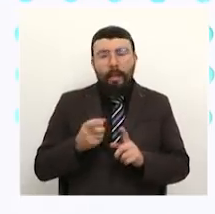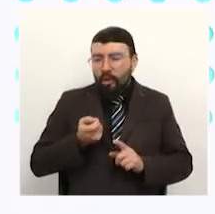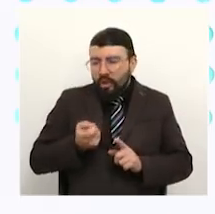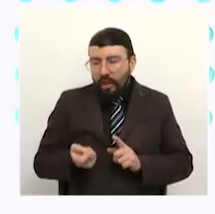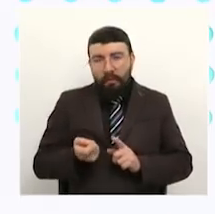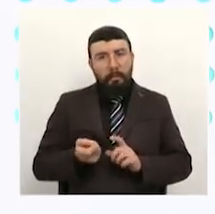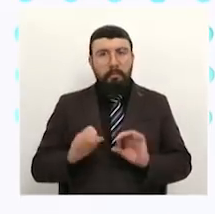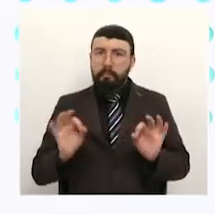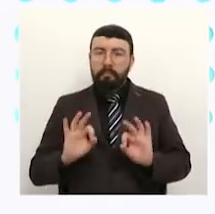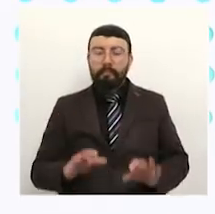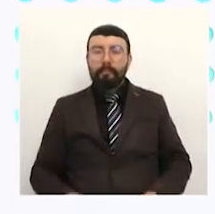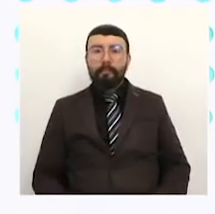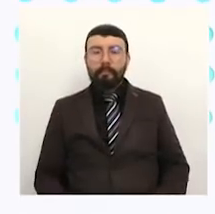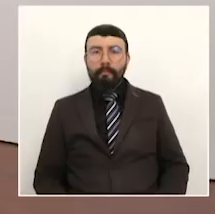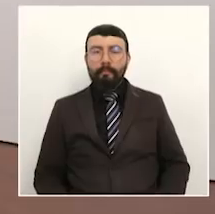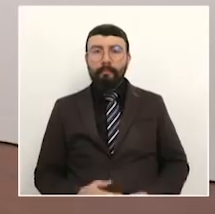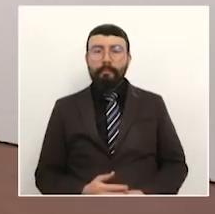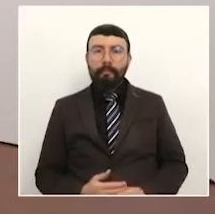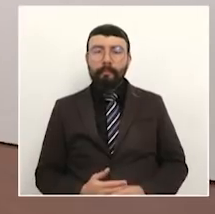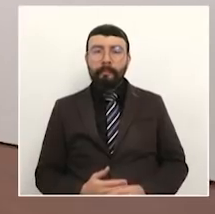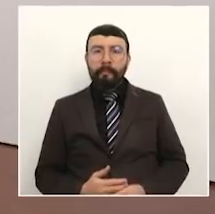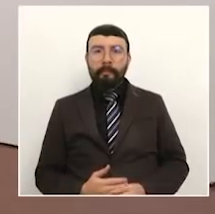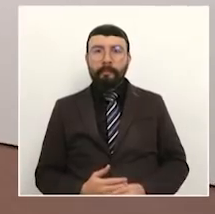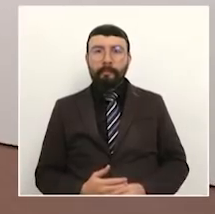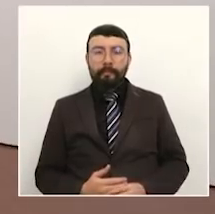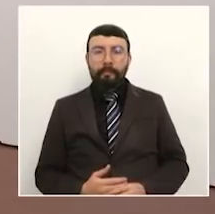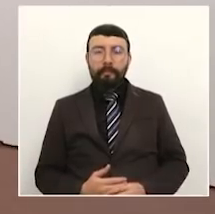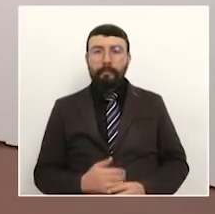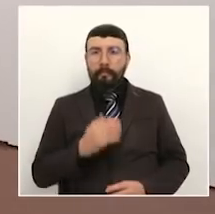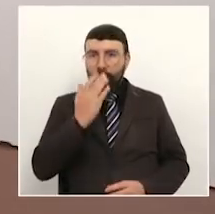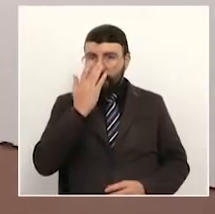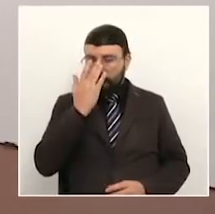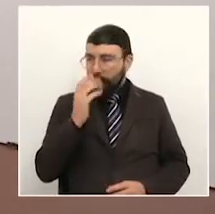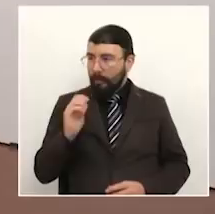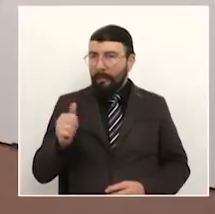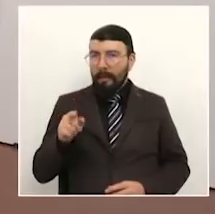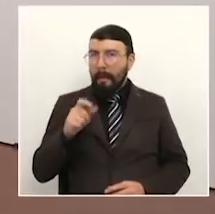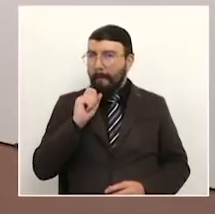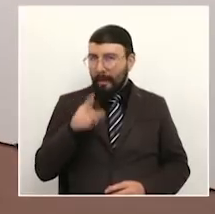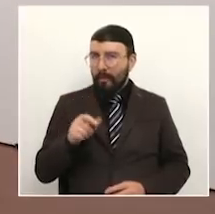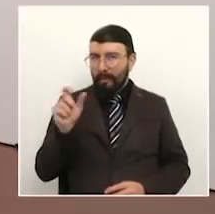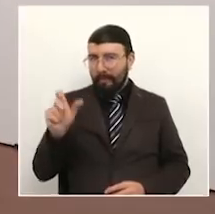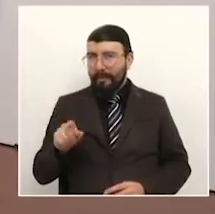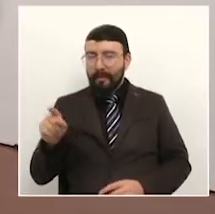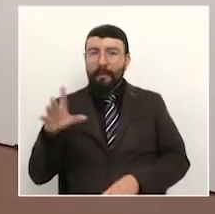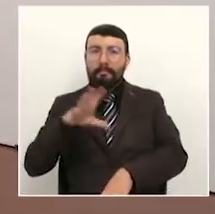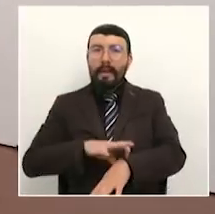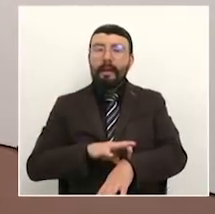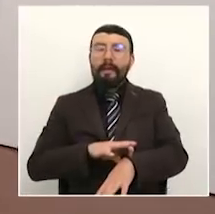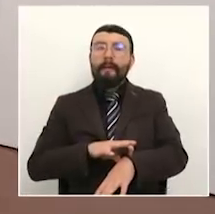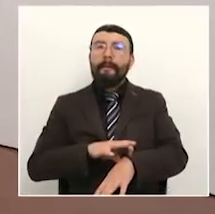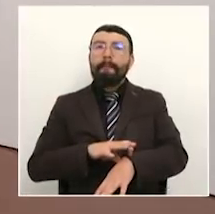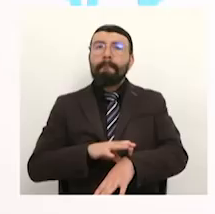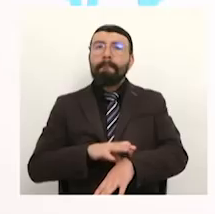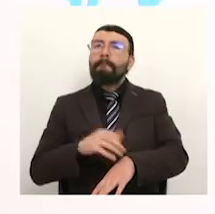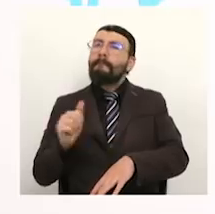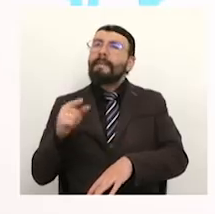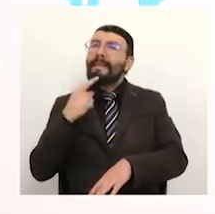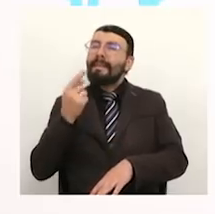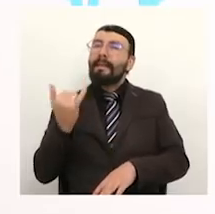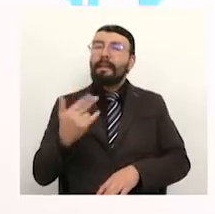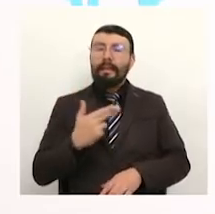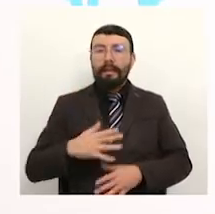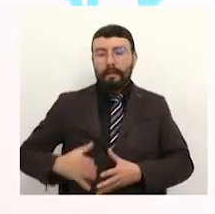no bueno uno de los tratamientos que hacemos porque es la pregunta que hace también la paciente referente a el hígado graso